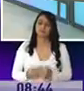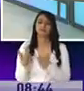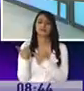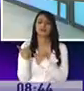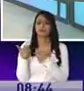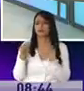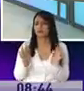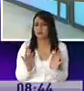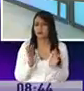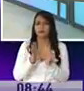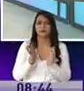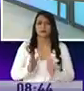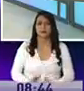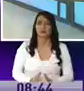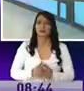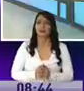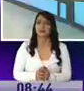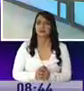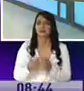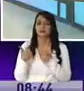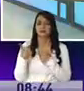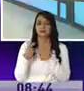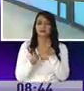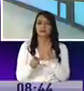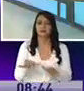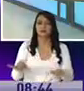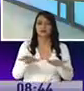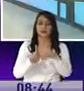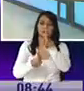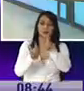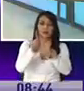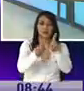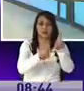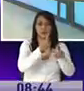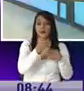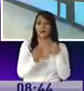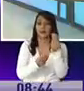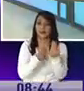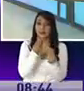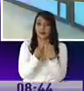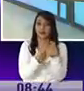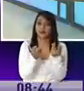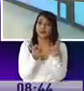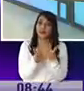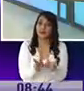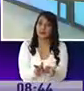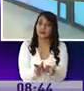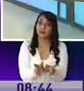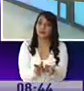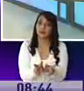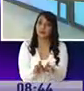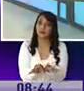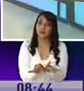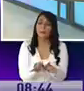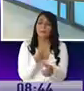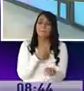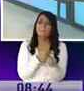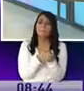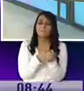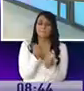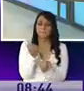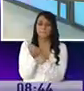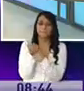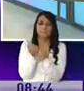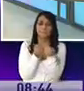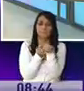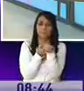ciudadana te dejo de tarea que hables con los vecinos porque sabes que también hay que hacer una un sistema de cooperativismo cooperar